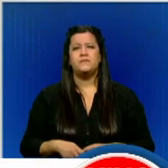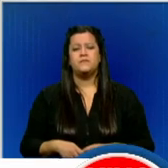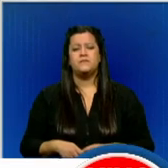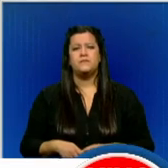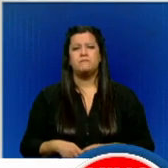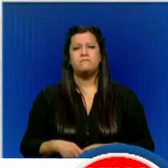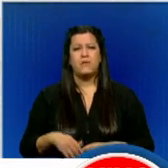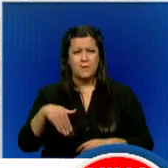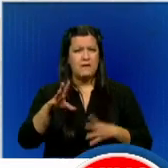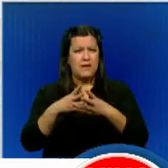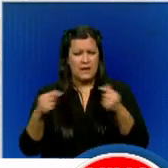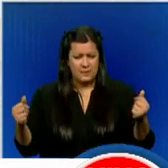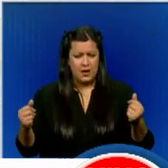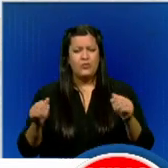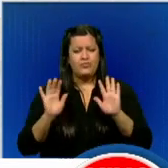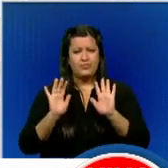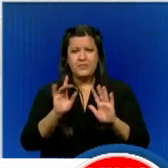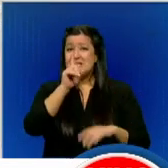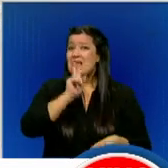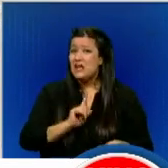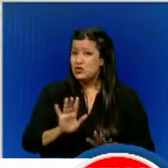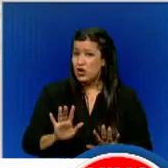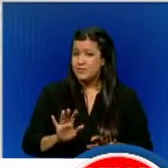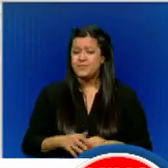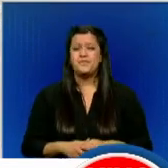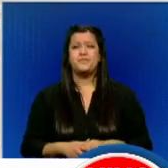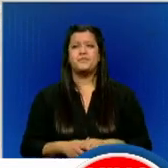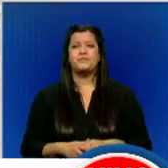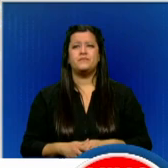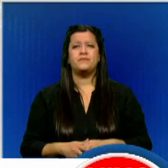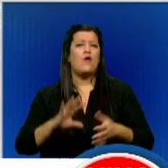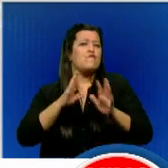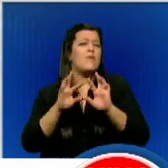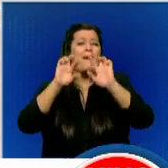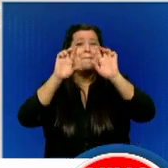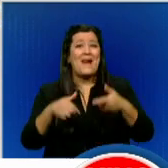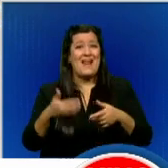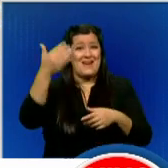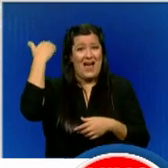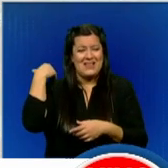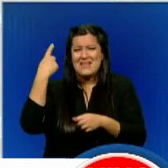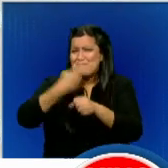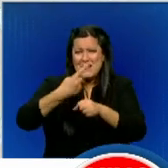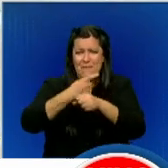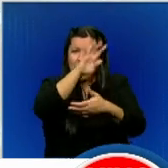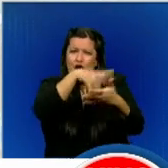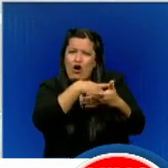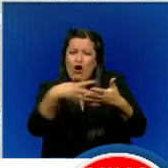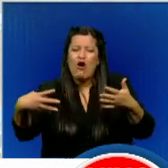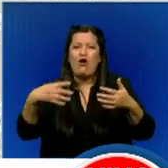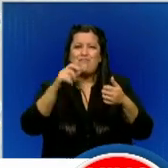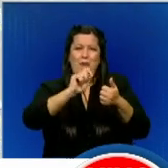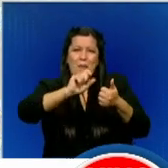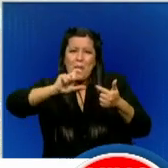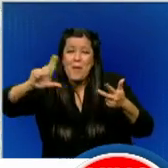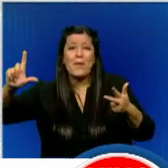y redondeó señor presidencia en un esquema original con los primeros tramos solamente